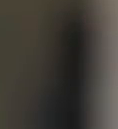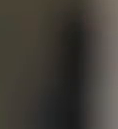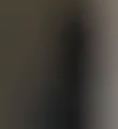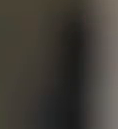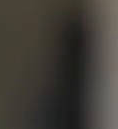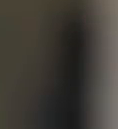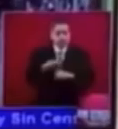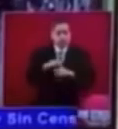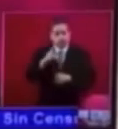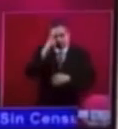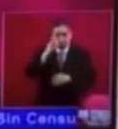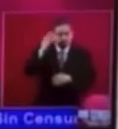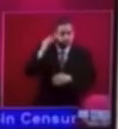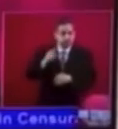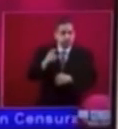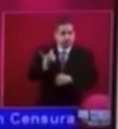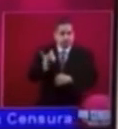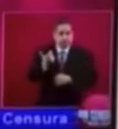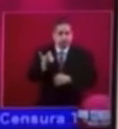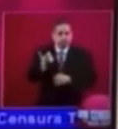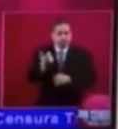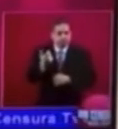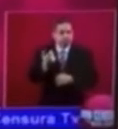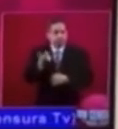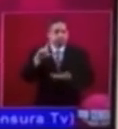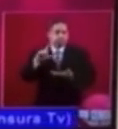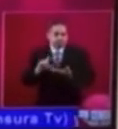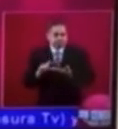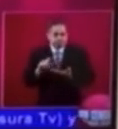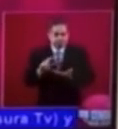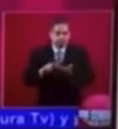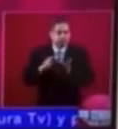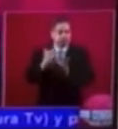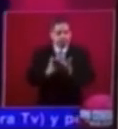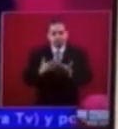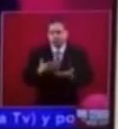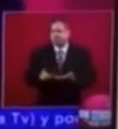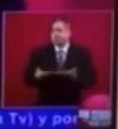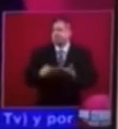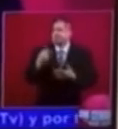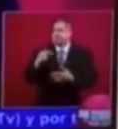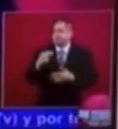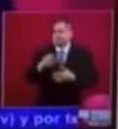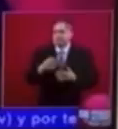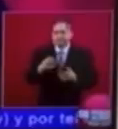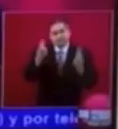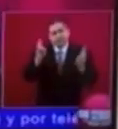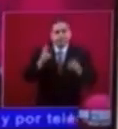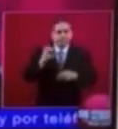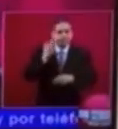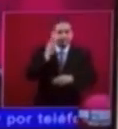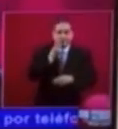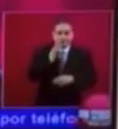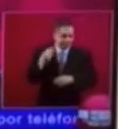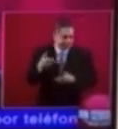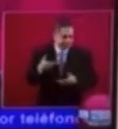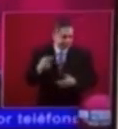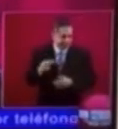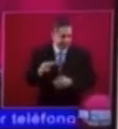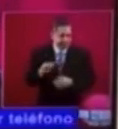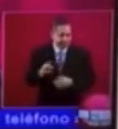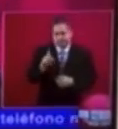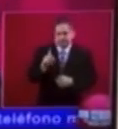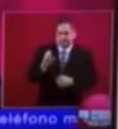Cortés, ya más o menos me va entendiendo la gente. Y creo que esto de la inversión fuerte que se hace en